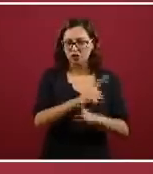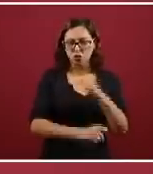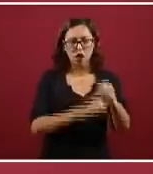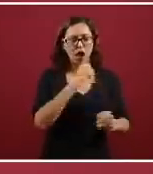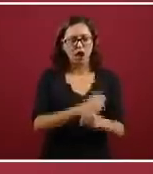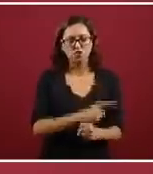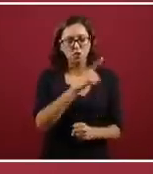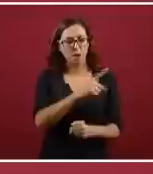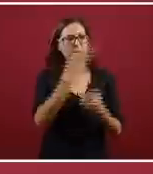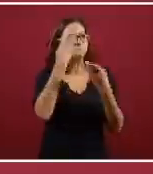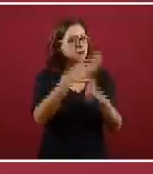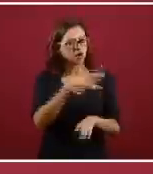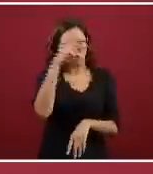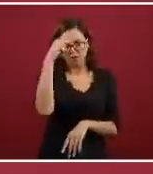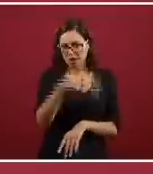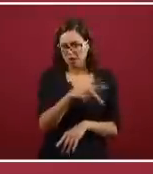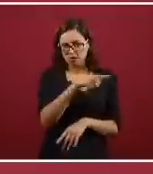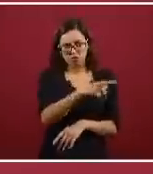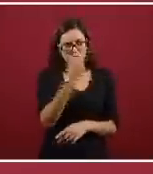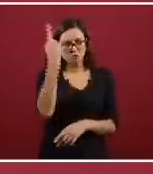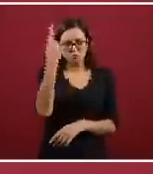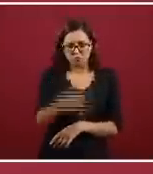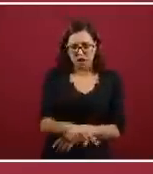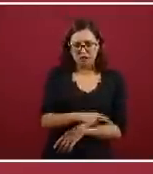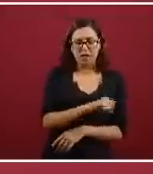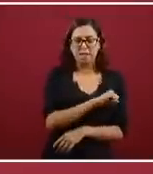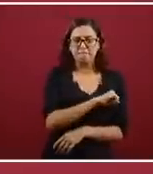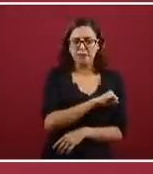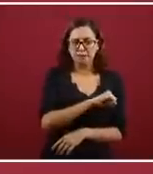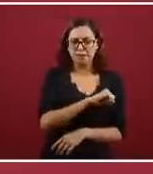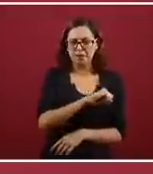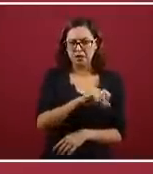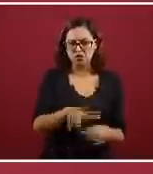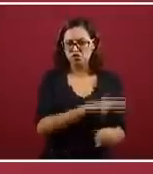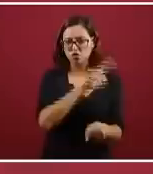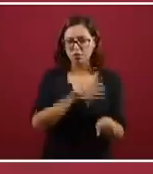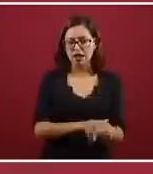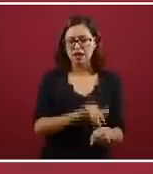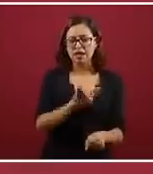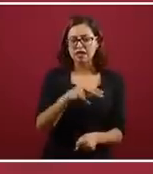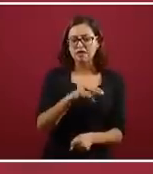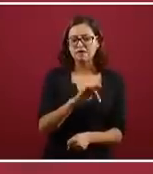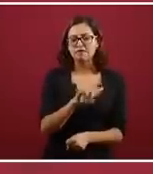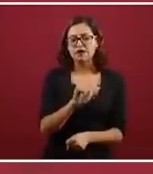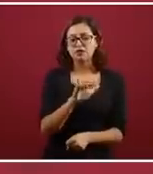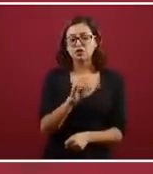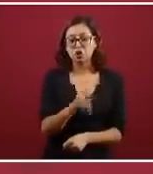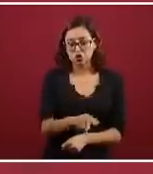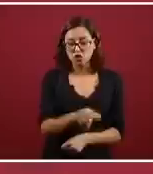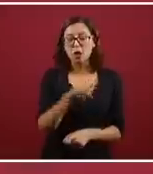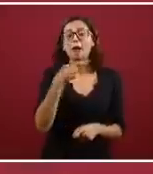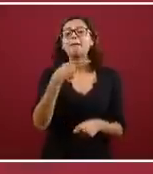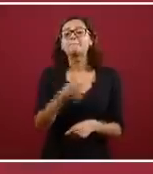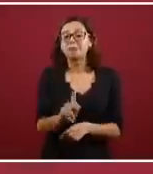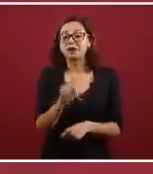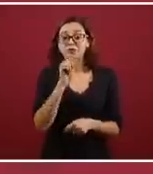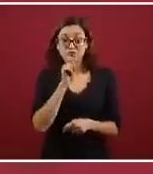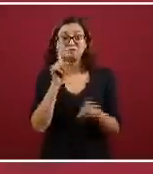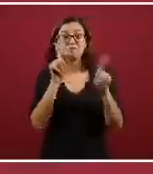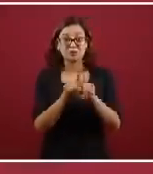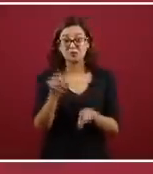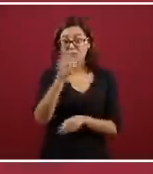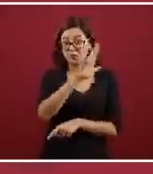ha reconocido que ha bajado la inflación, o se ha